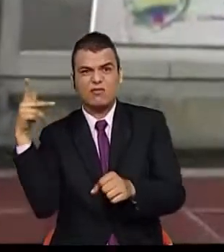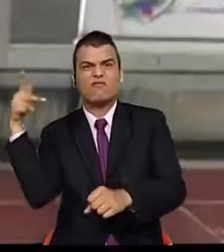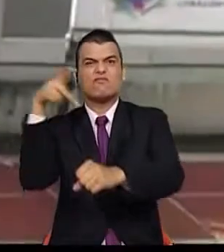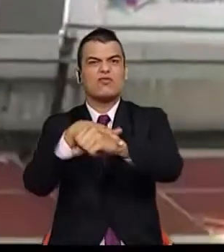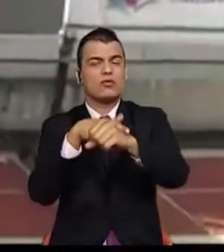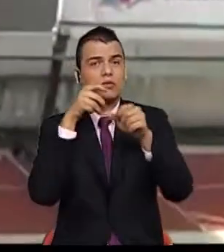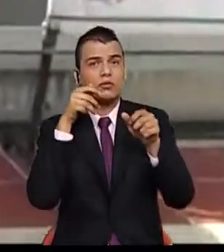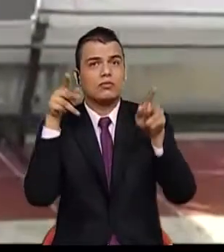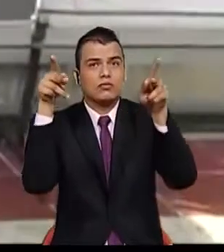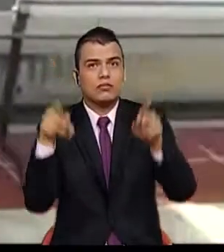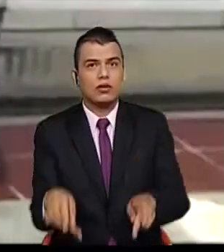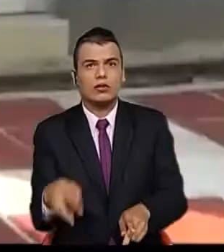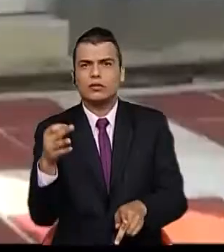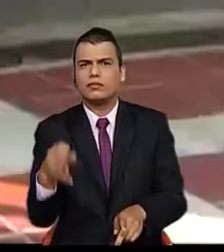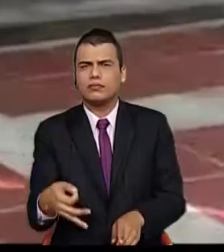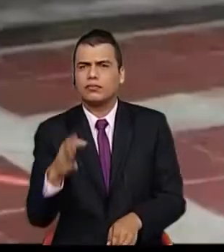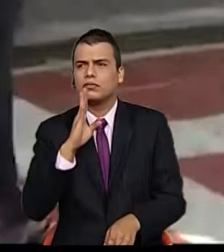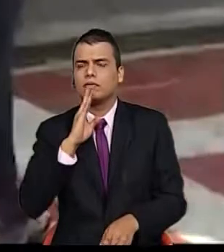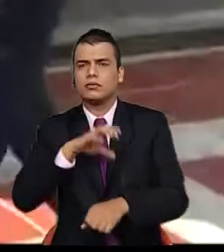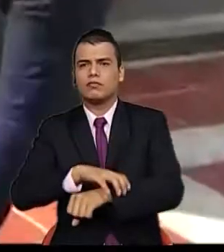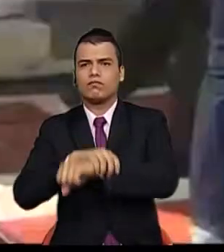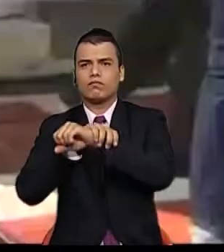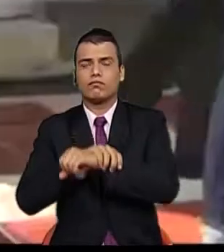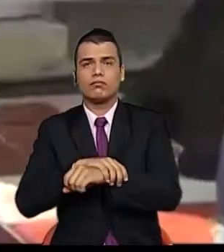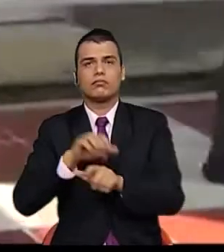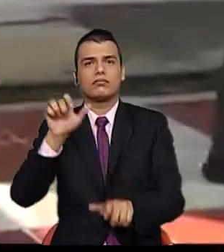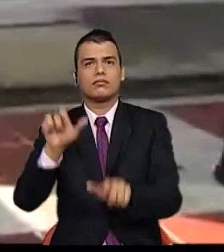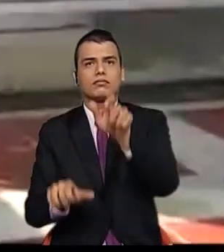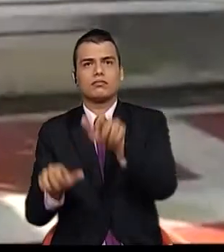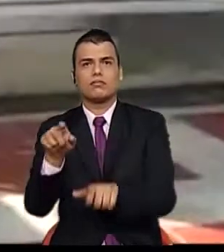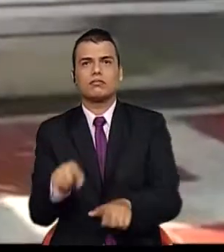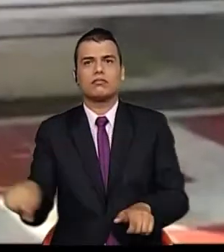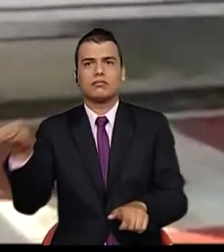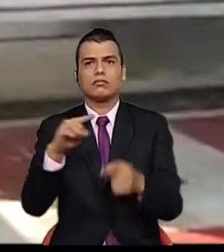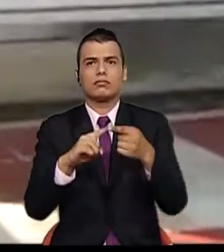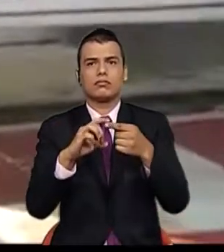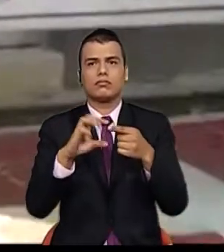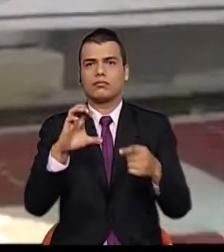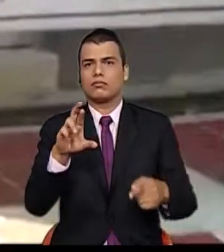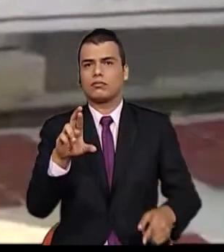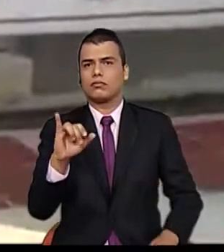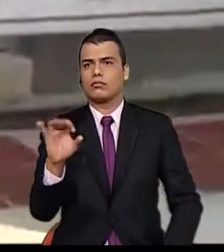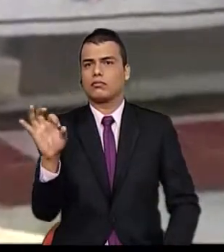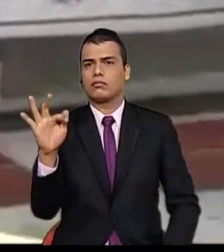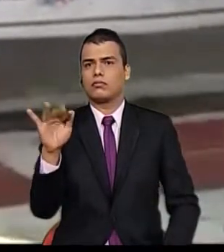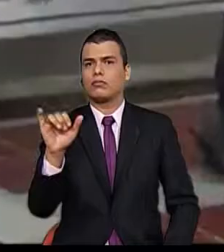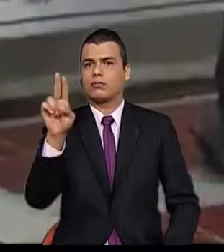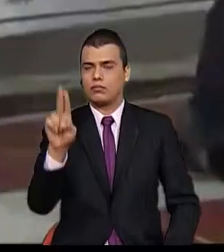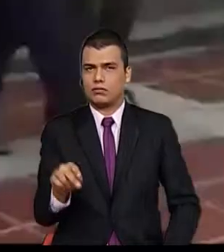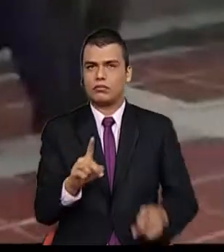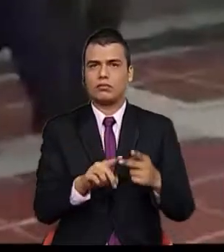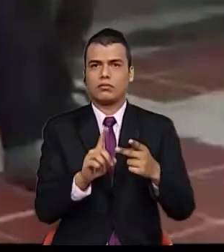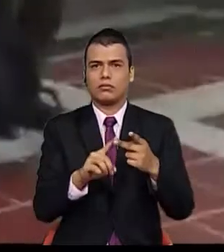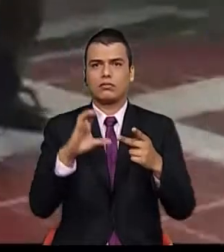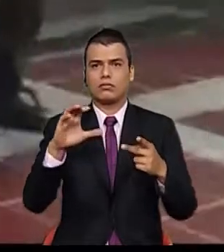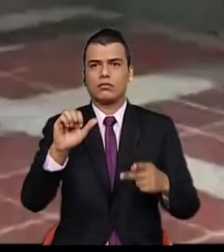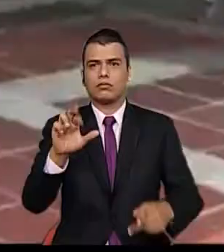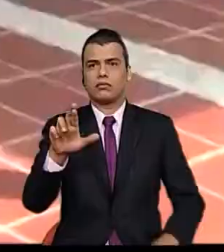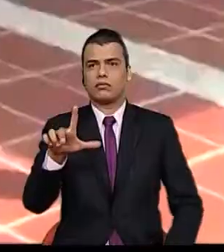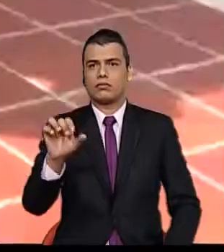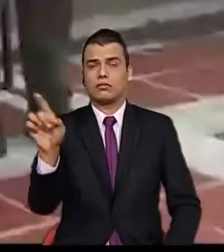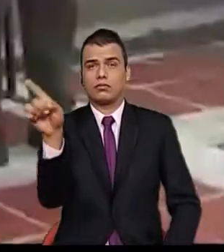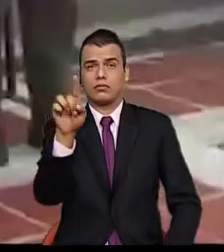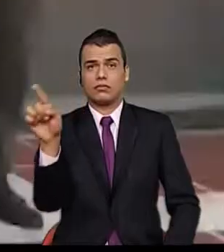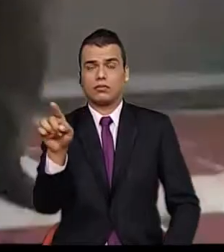ciudadano fueron detenidos las personas cristian david mina mosquera y carlos damián gómez vázquez a